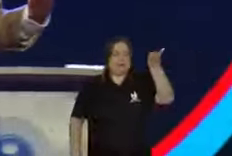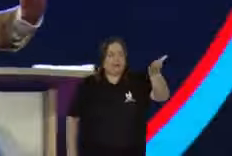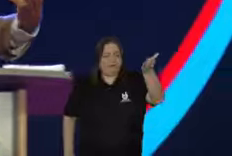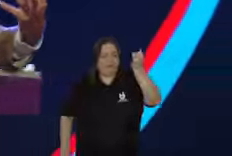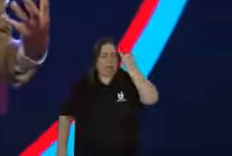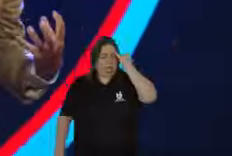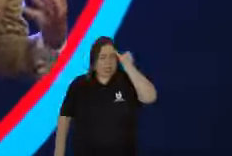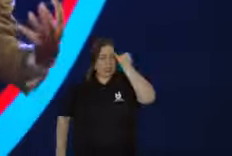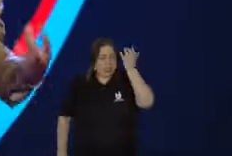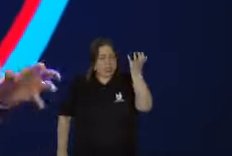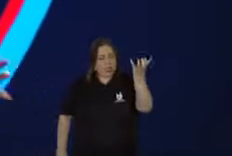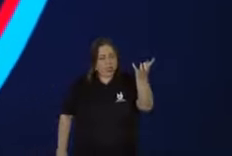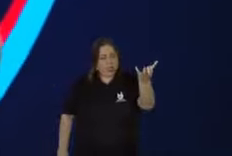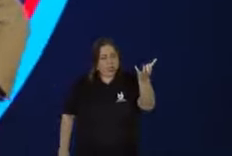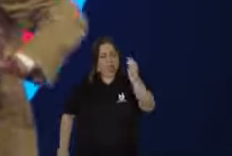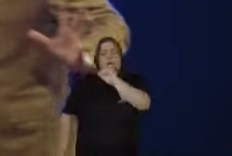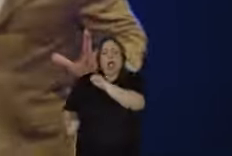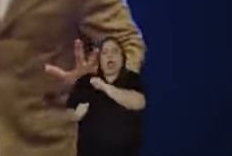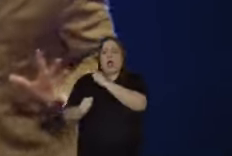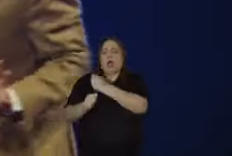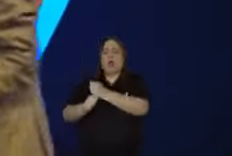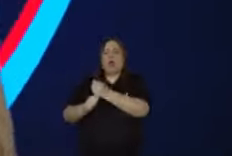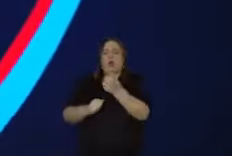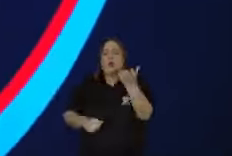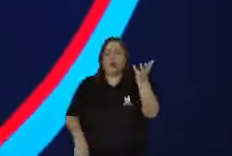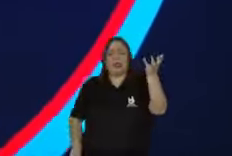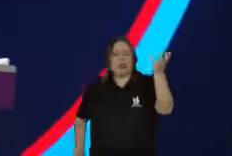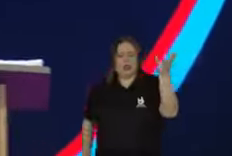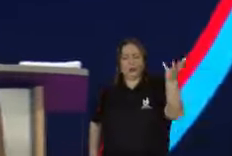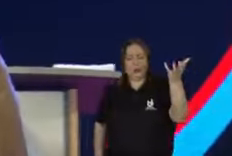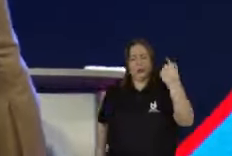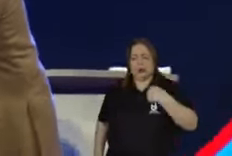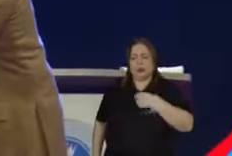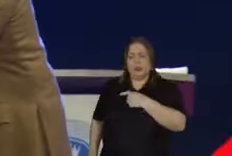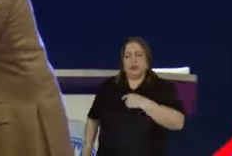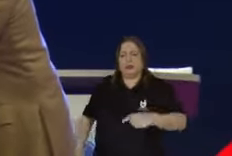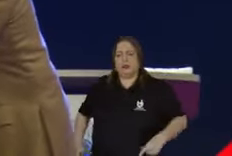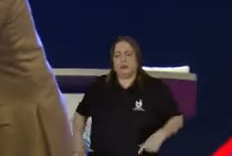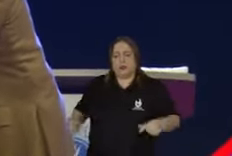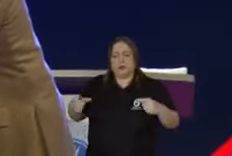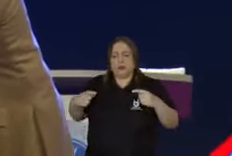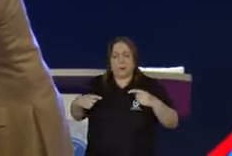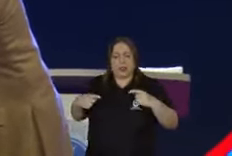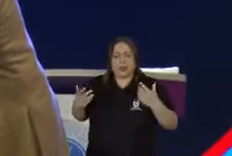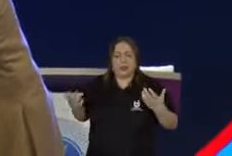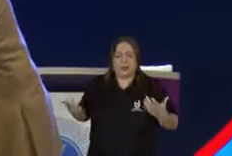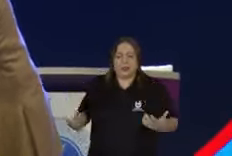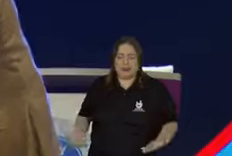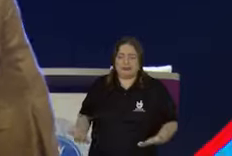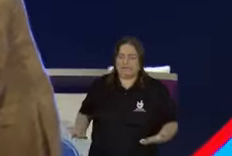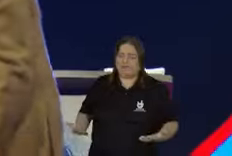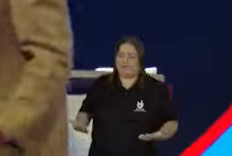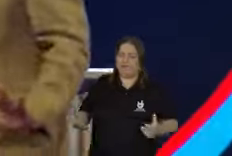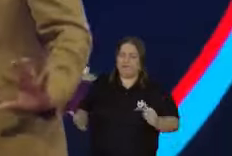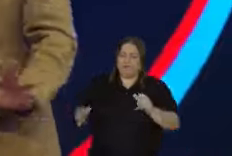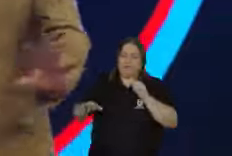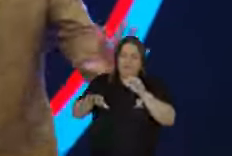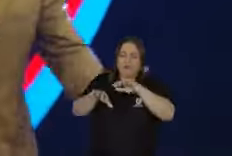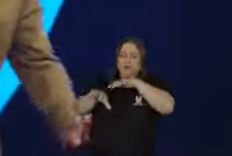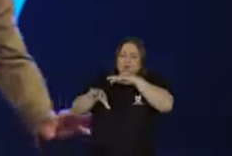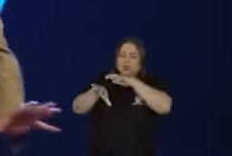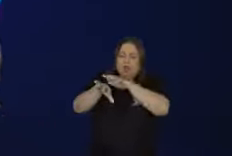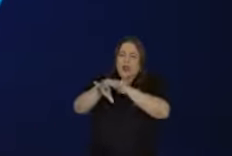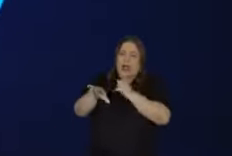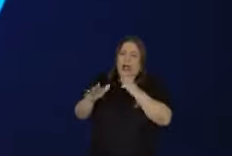la expresión de autoridad en el recorrido de nuestra vida ha sido altamente contaminado. A veces por